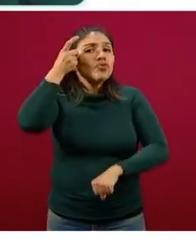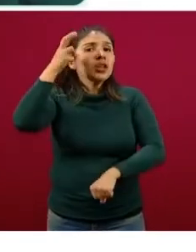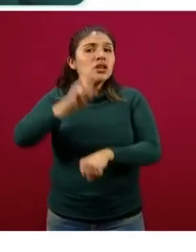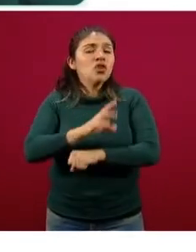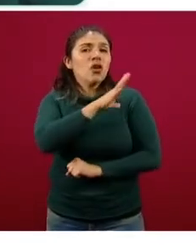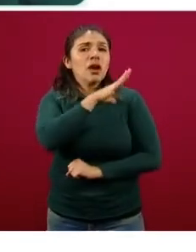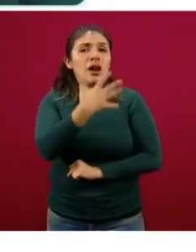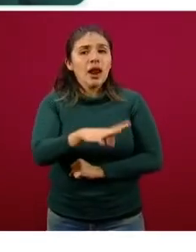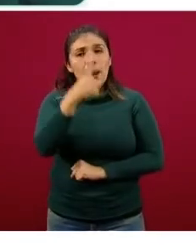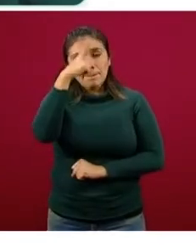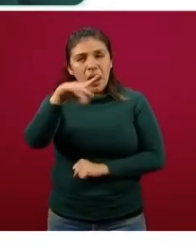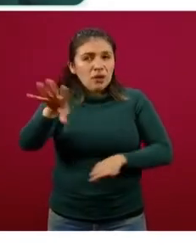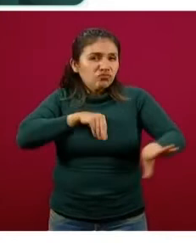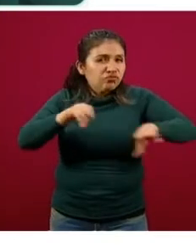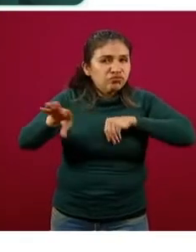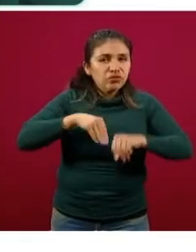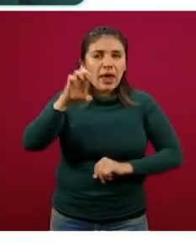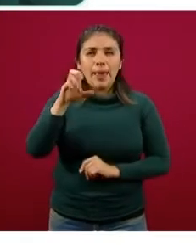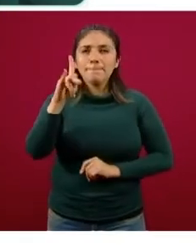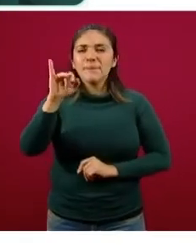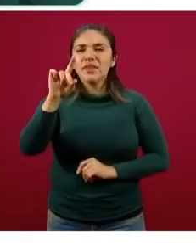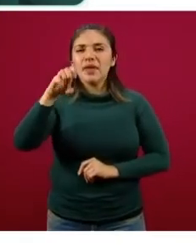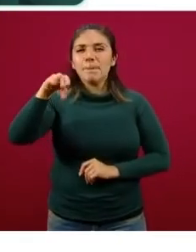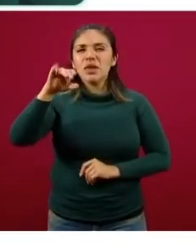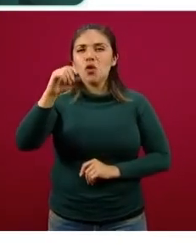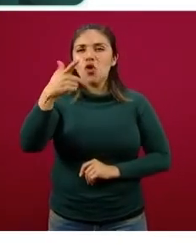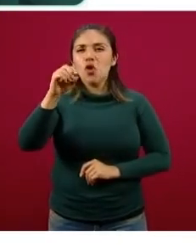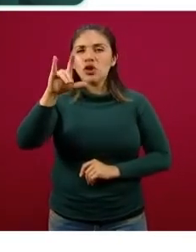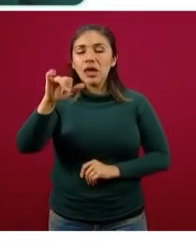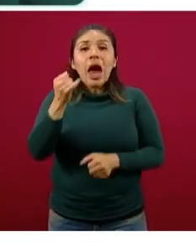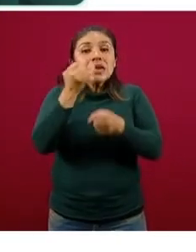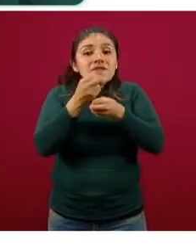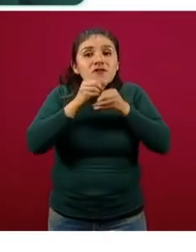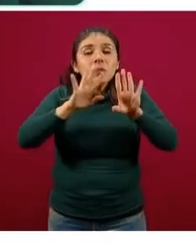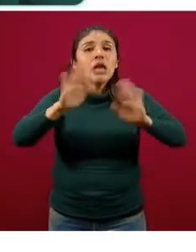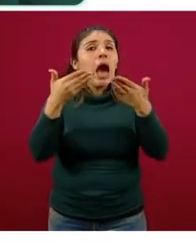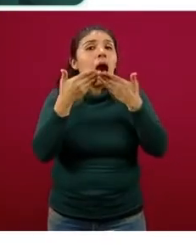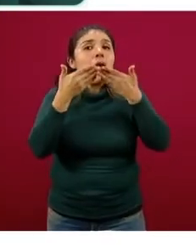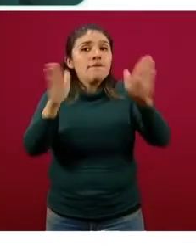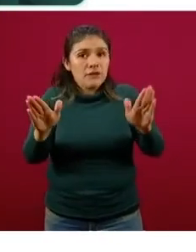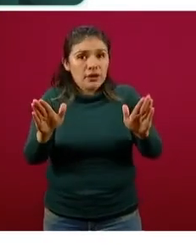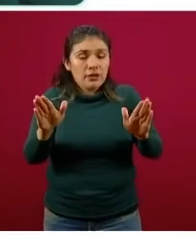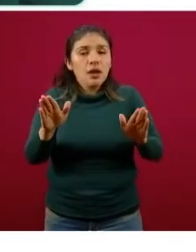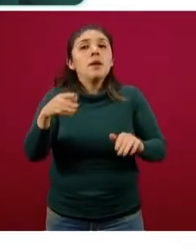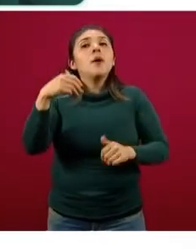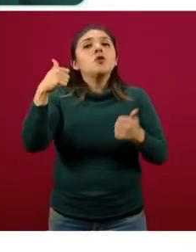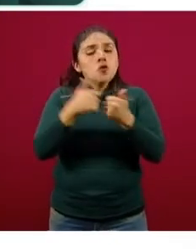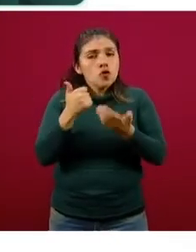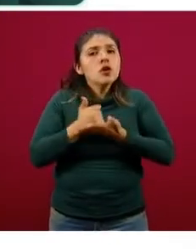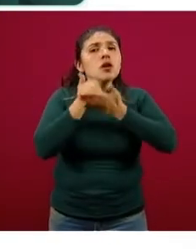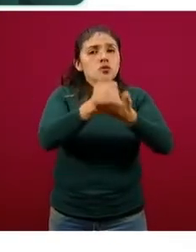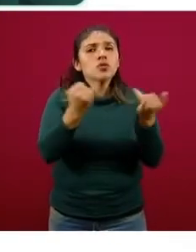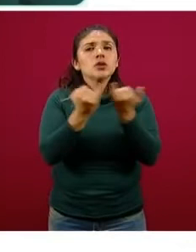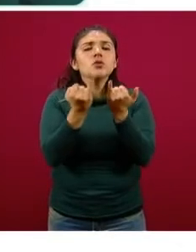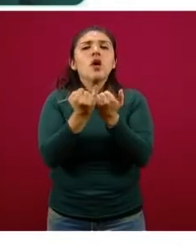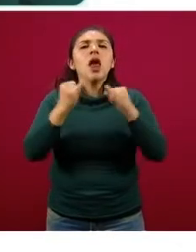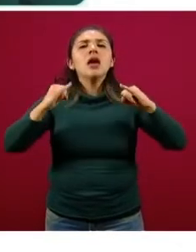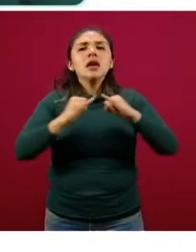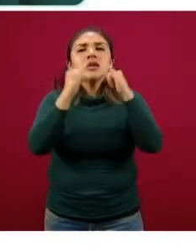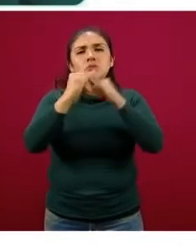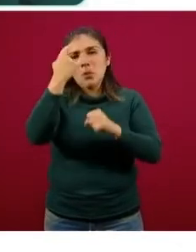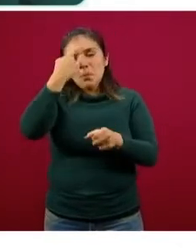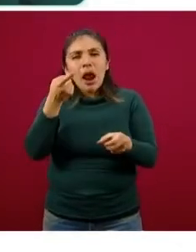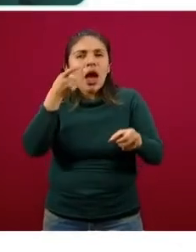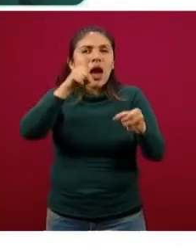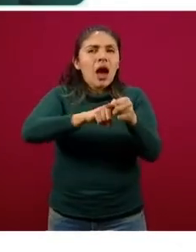General de Epidemiología. Se abren los datos abiertos nominales con la ayuda también del Instituto Nacional de Acceso a la